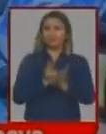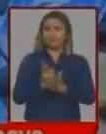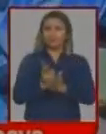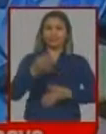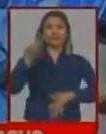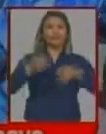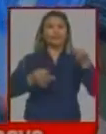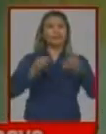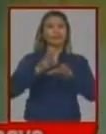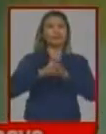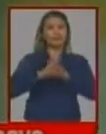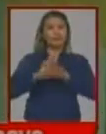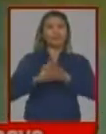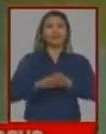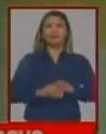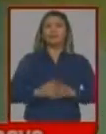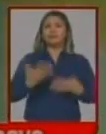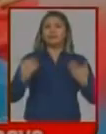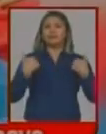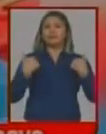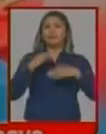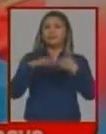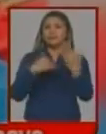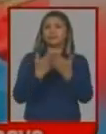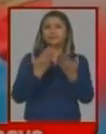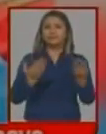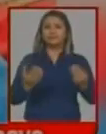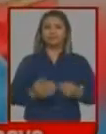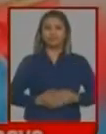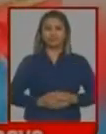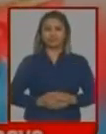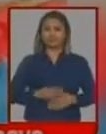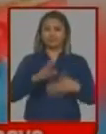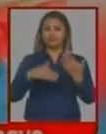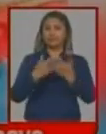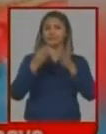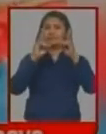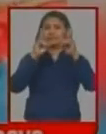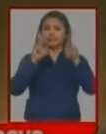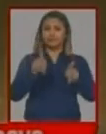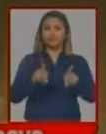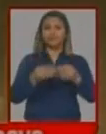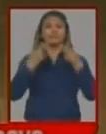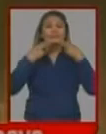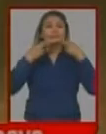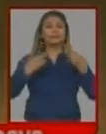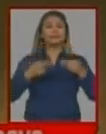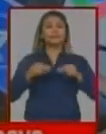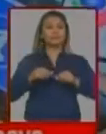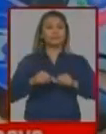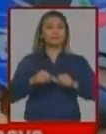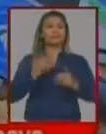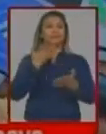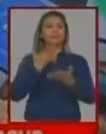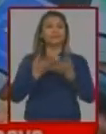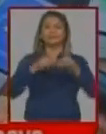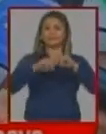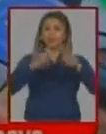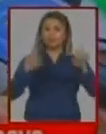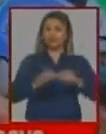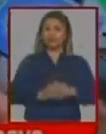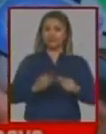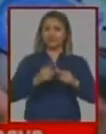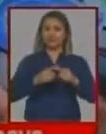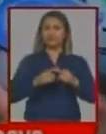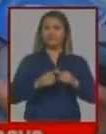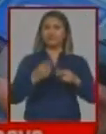haga justicia y que se esclarezca y salga toda la verdad. Todas las personas son inocentes mientras no se demuestre lo contrario. Entonces